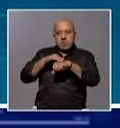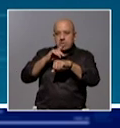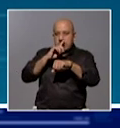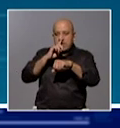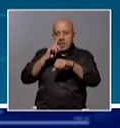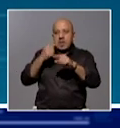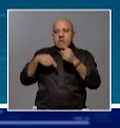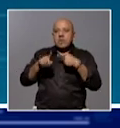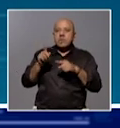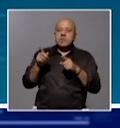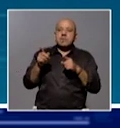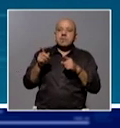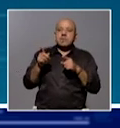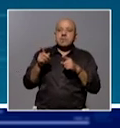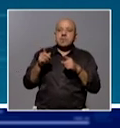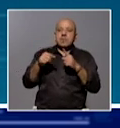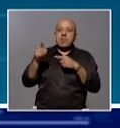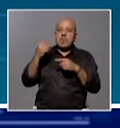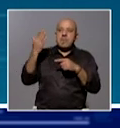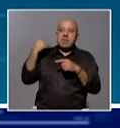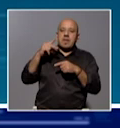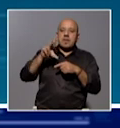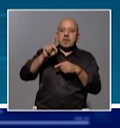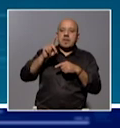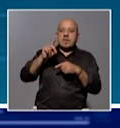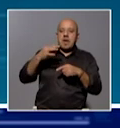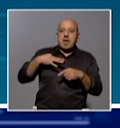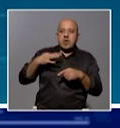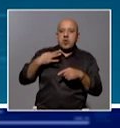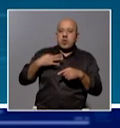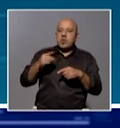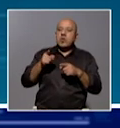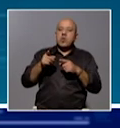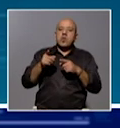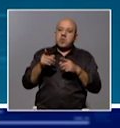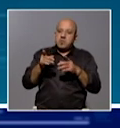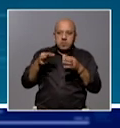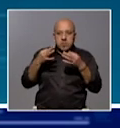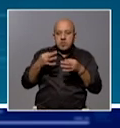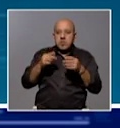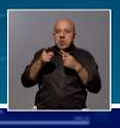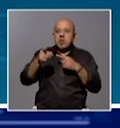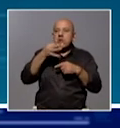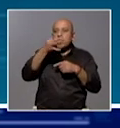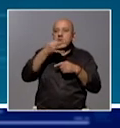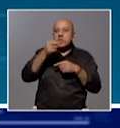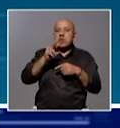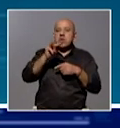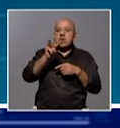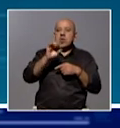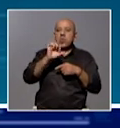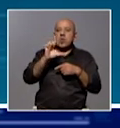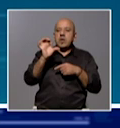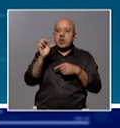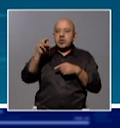en los últimos de las últimas tres décadas están fuertemente inspirados por por aquel discurso de wilson ferreira en